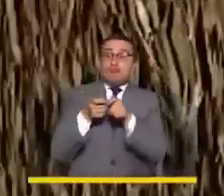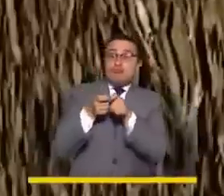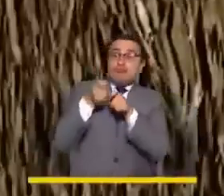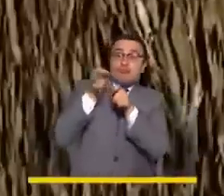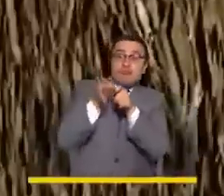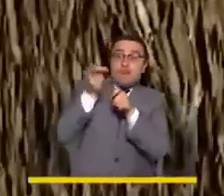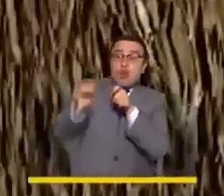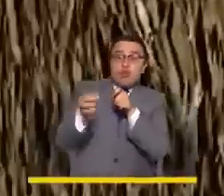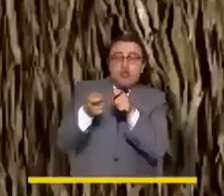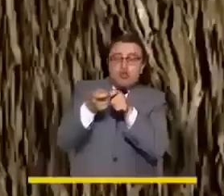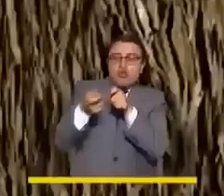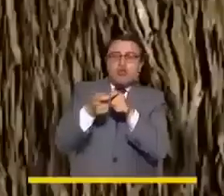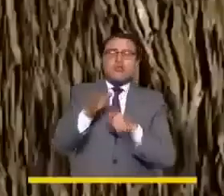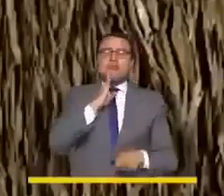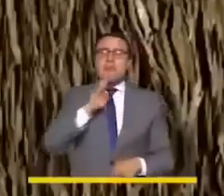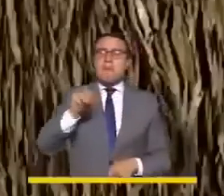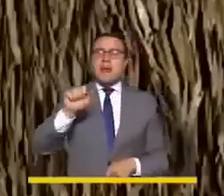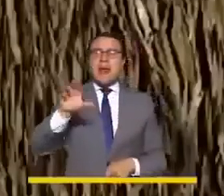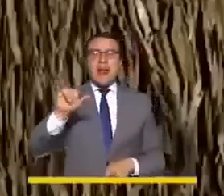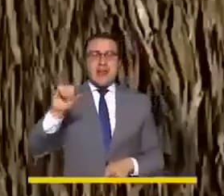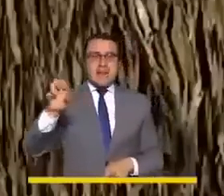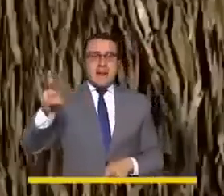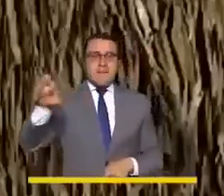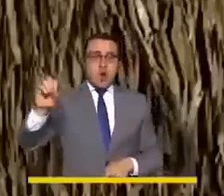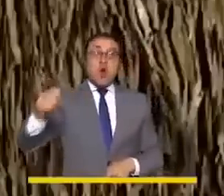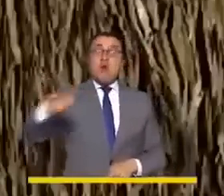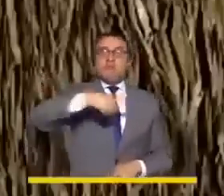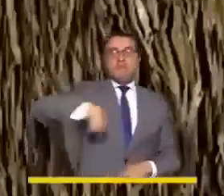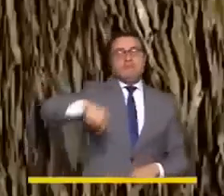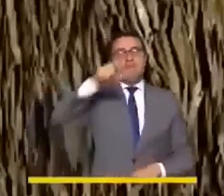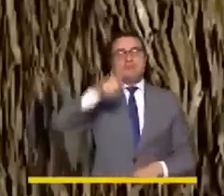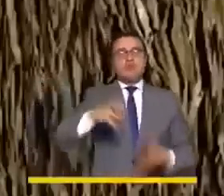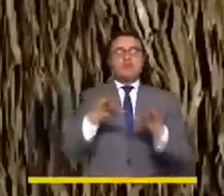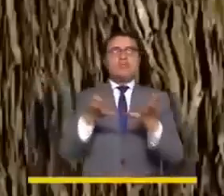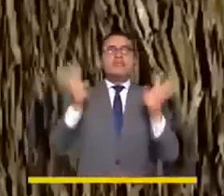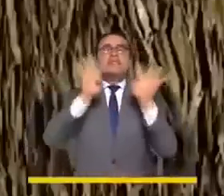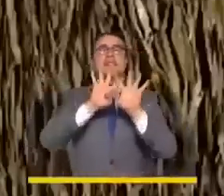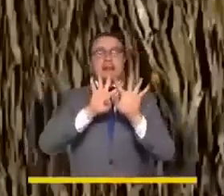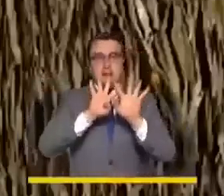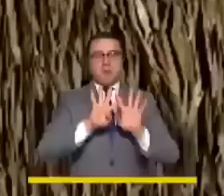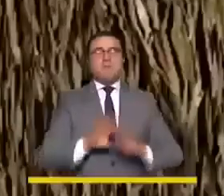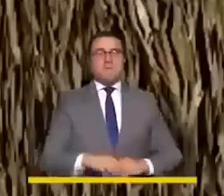aquí, eran senadores de la República.